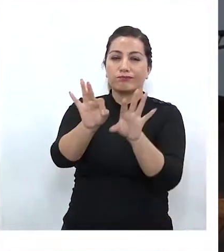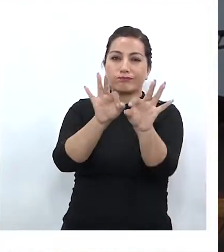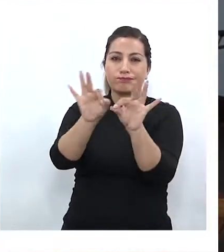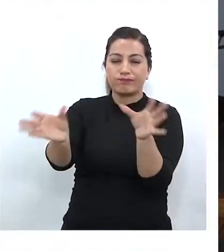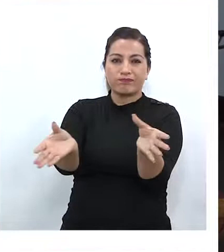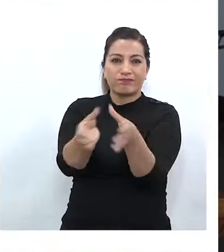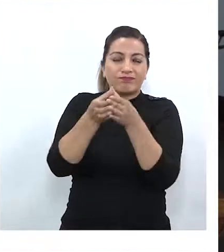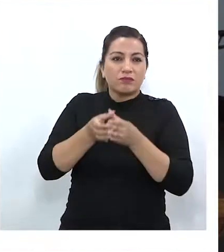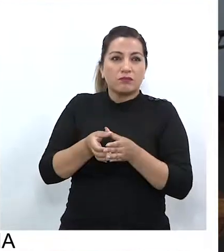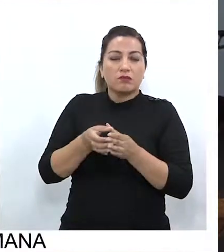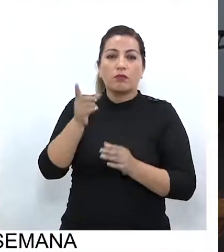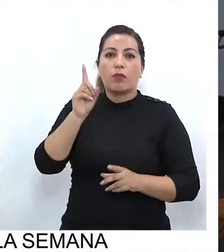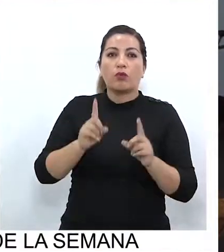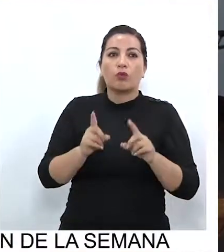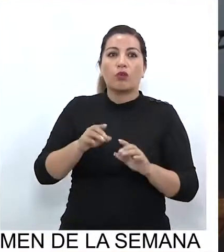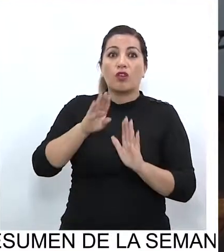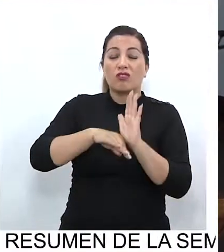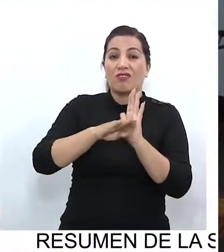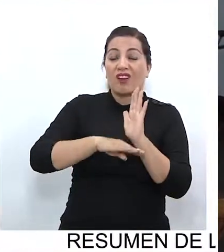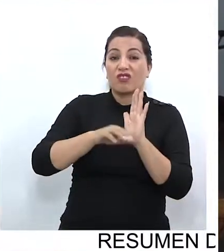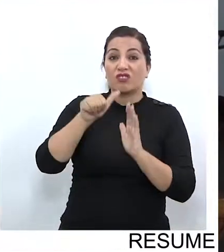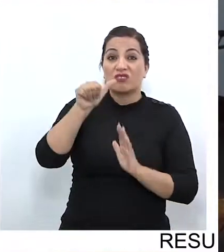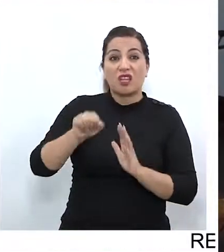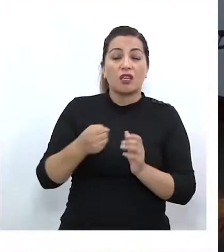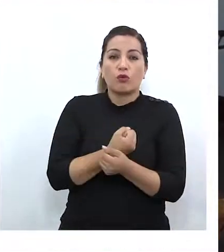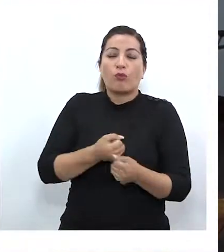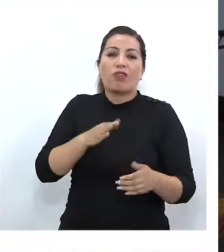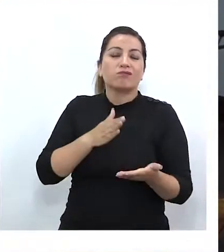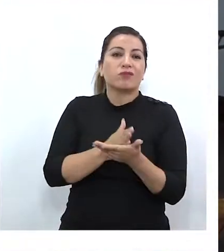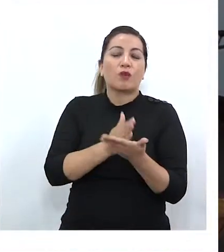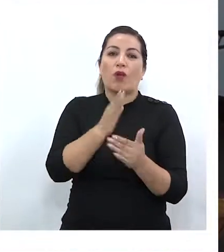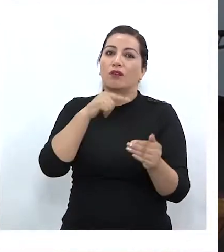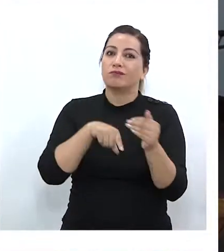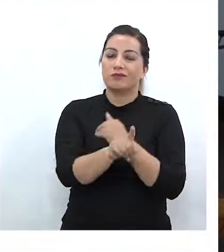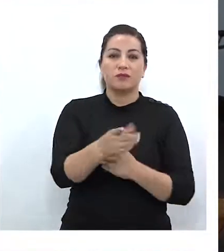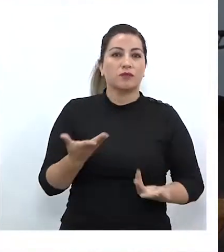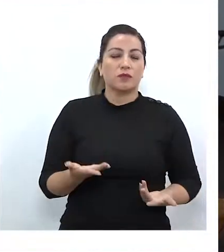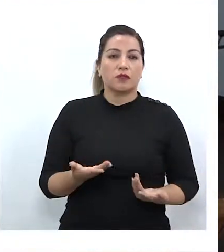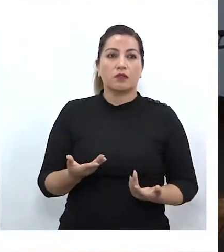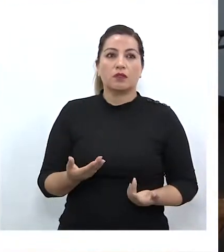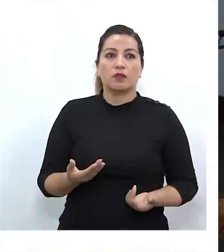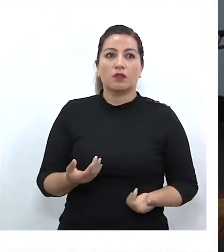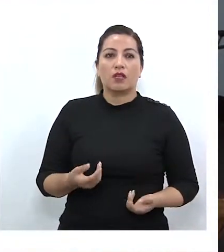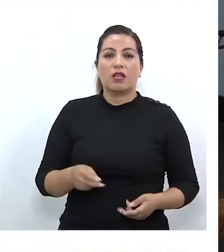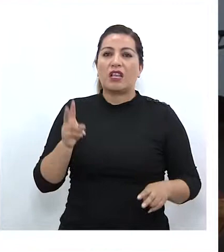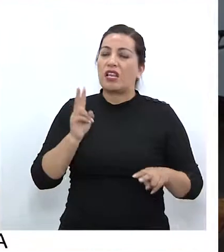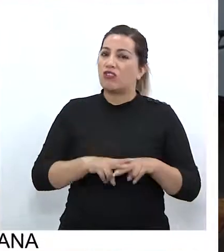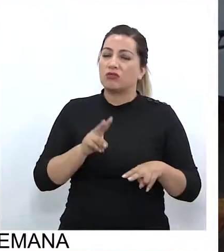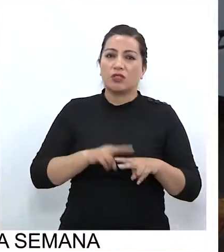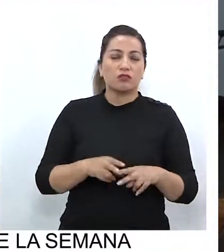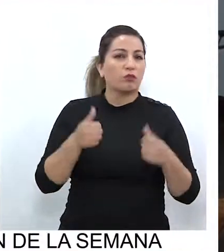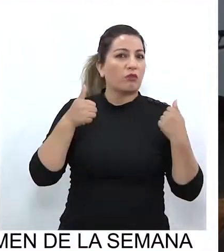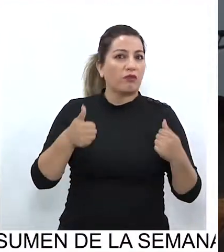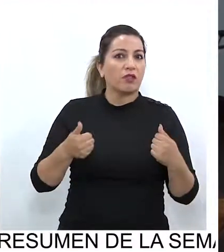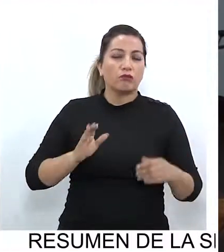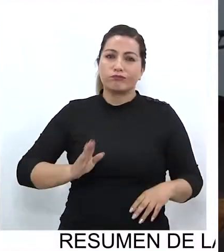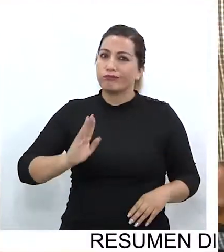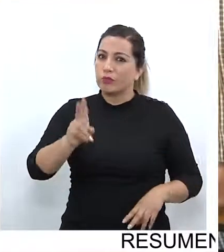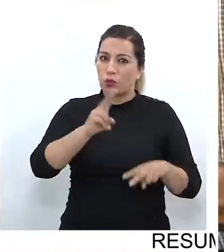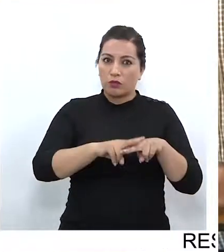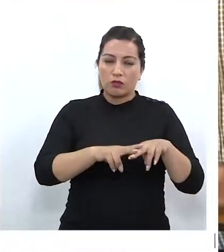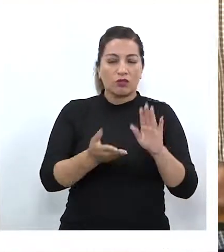de manera tal de que cualquiera que tuviera menos de 6 no podía ingresar al colegio, y a ellos les iba muy bien, tenían excelente rendimiento, todavía lo